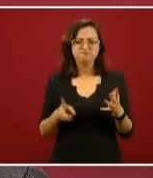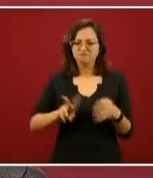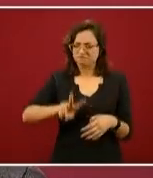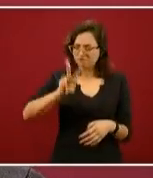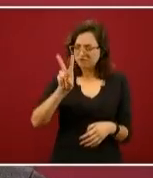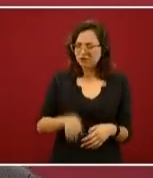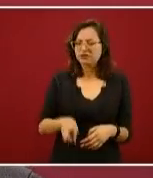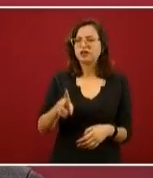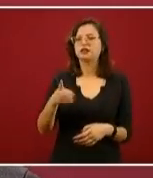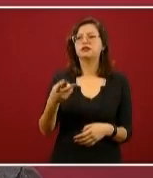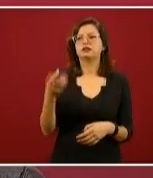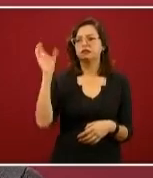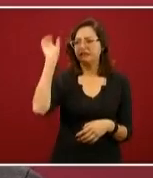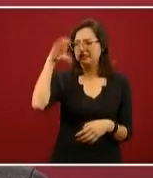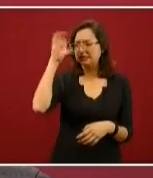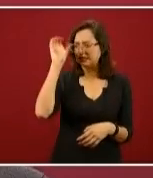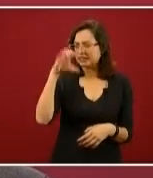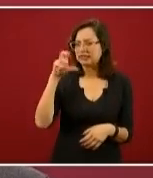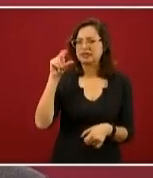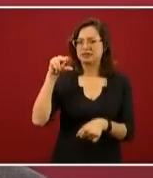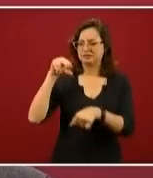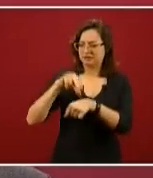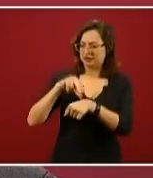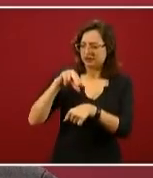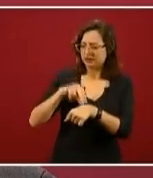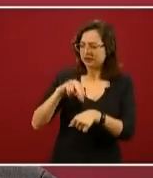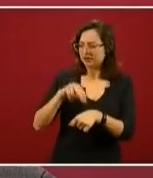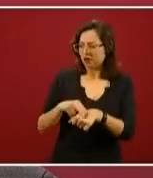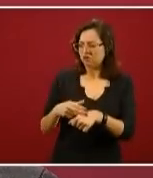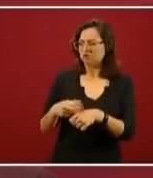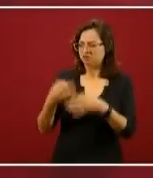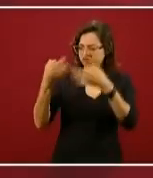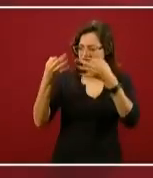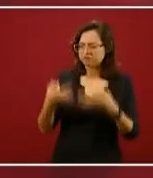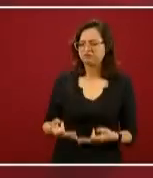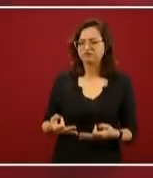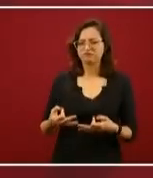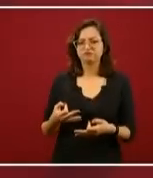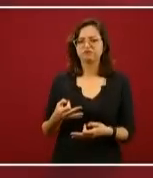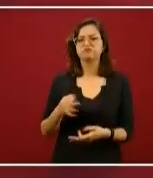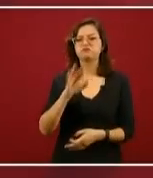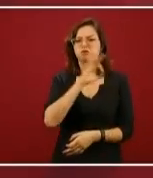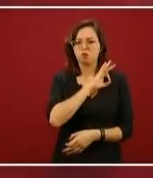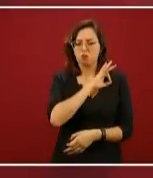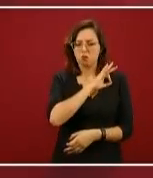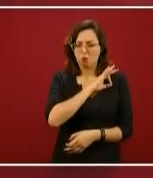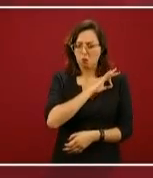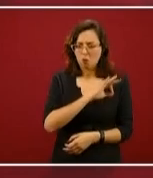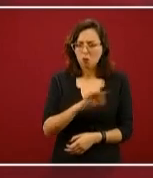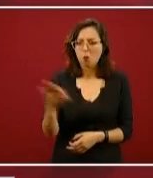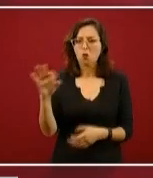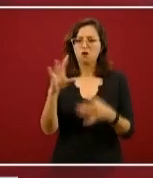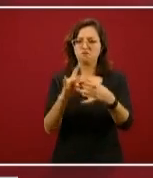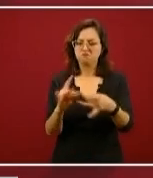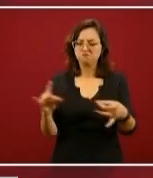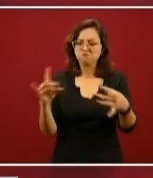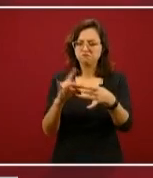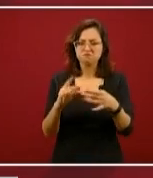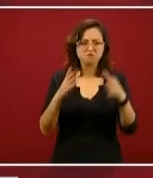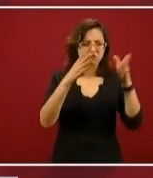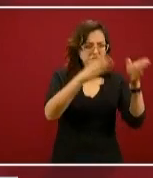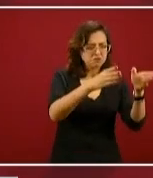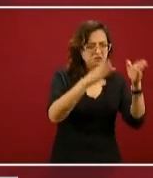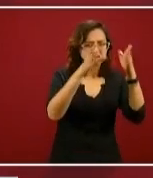evidencia científica, en los métodos técnicamente demostrados y que puedan aplicarse en donde corresponde.